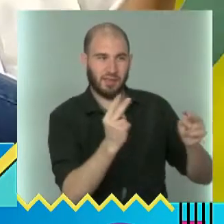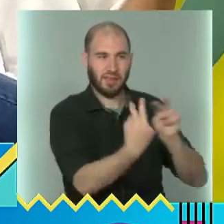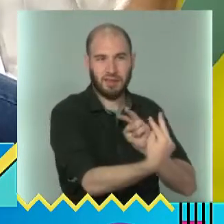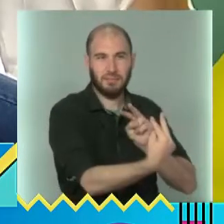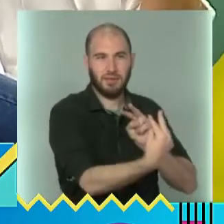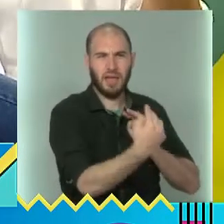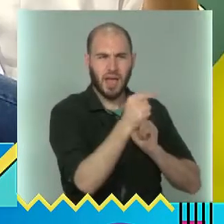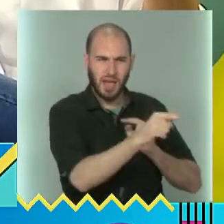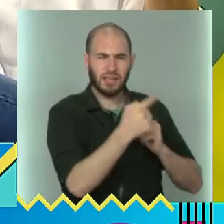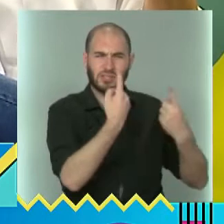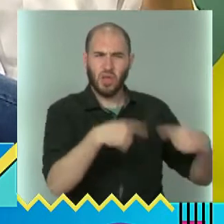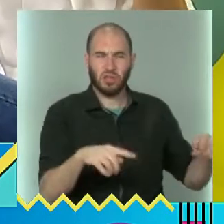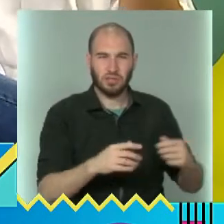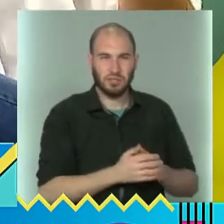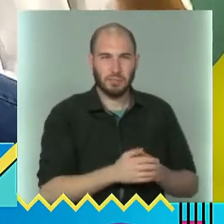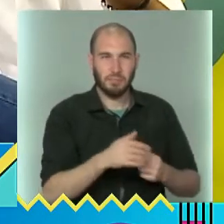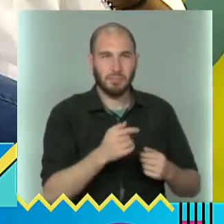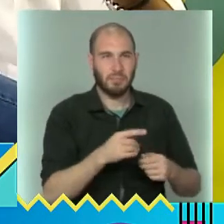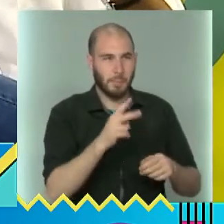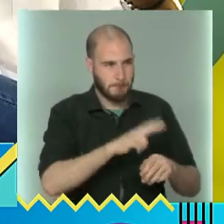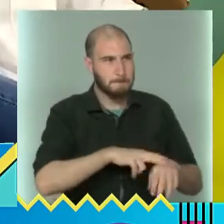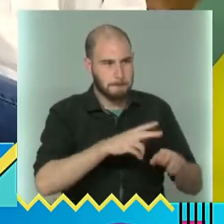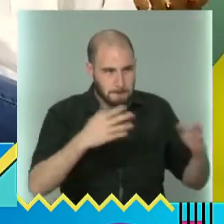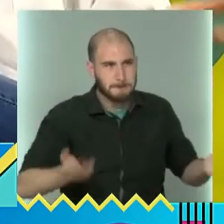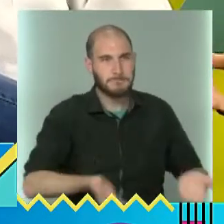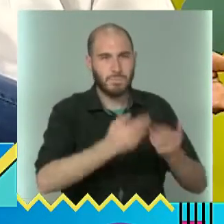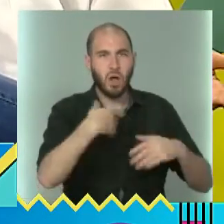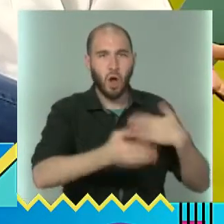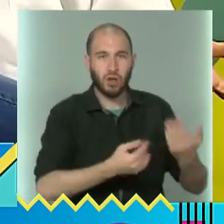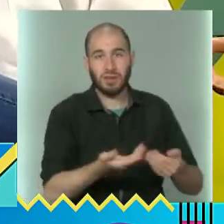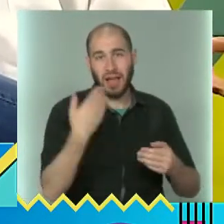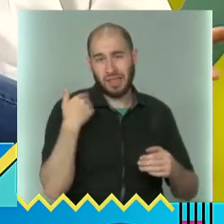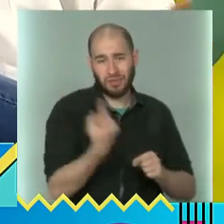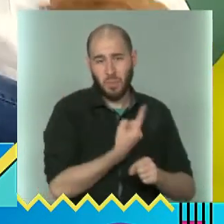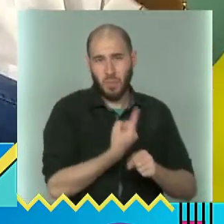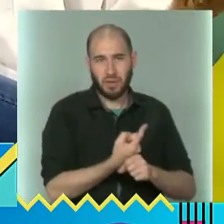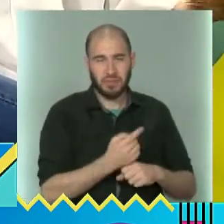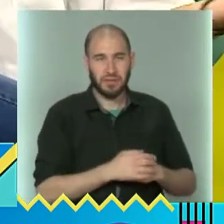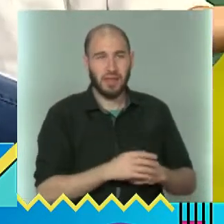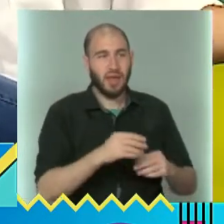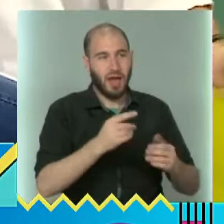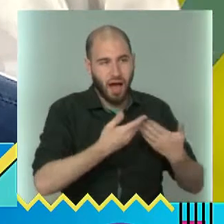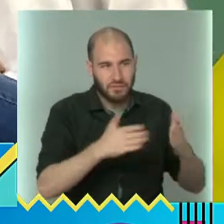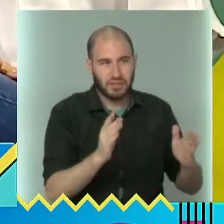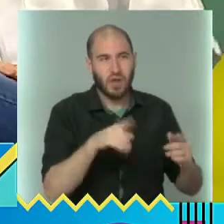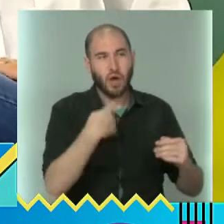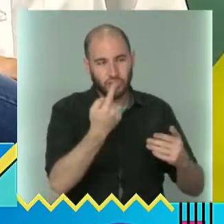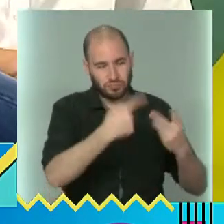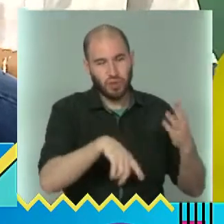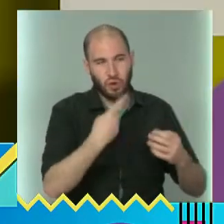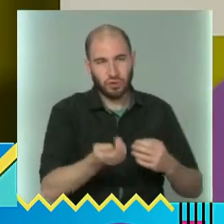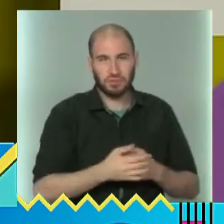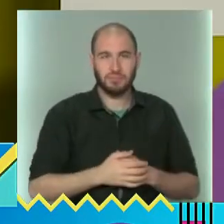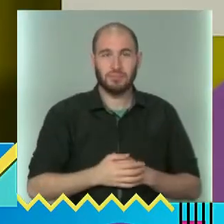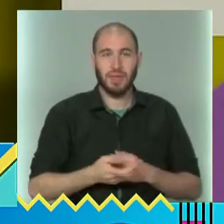observador, empiezan a pasar a habilitarse otras cosas para hacer que antes no estaban. Y al habilitarse aparecen otros resultados. Bien,